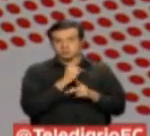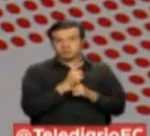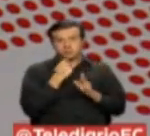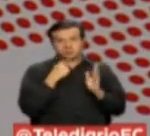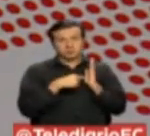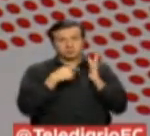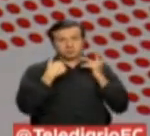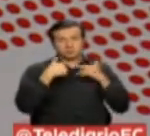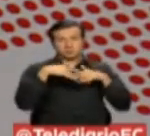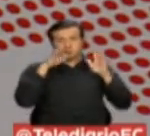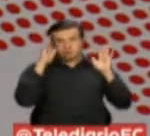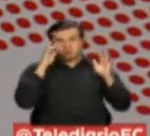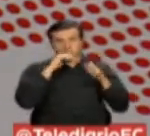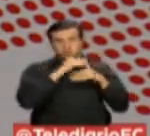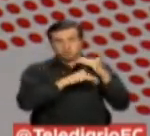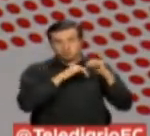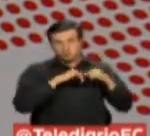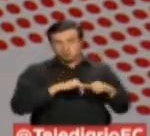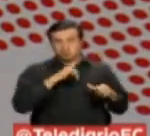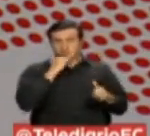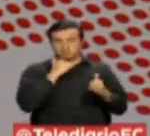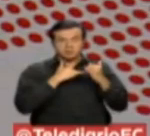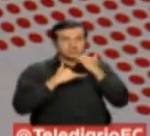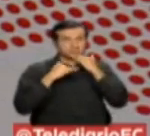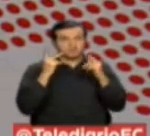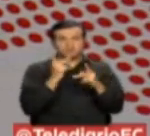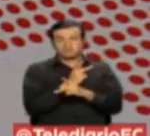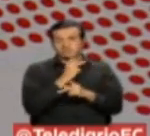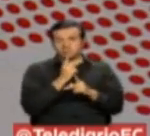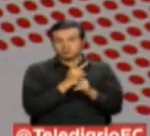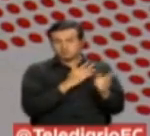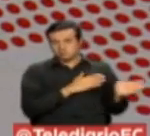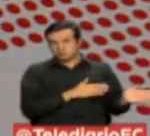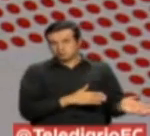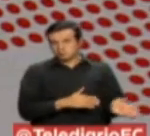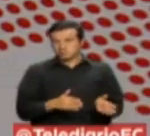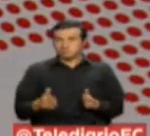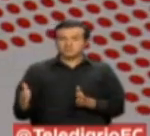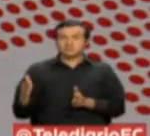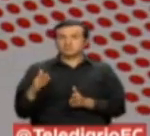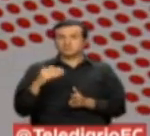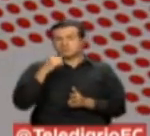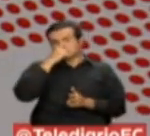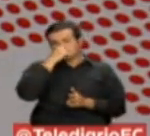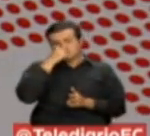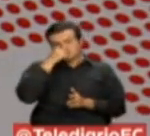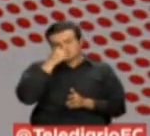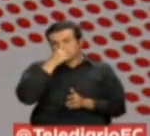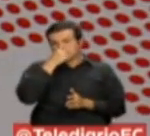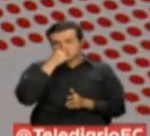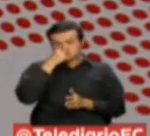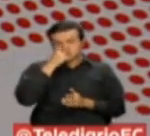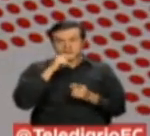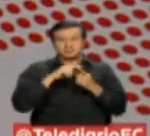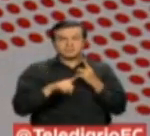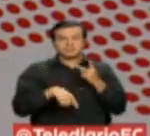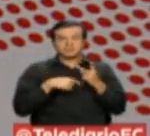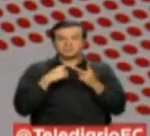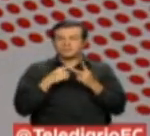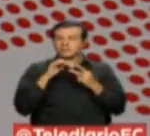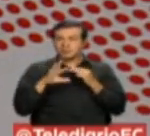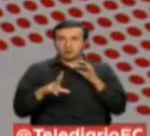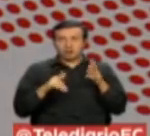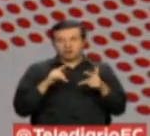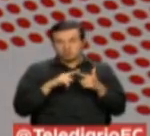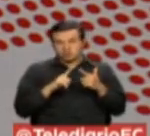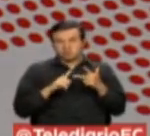Cualquier delito de procedencia ilícita, como ocurre, ¿no? El tráfico de drogas, los delitos de corrupción